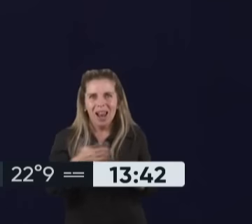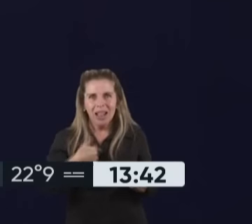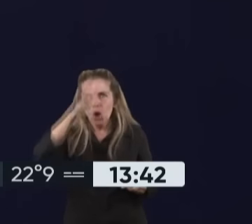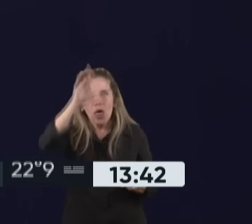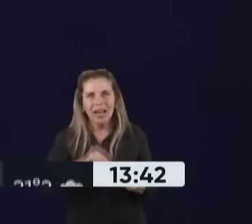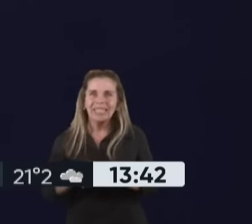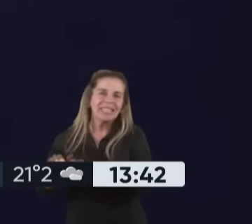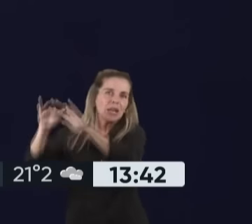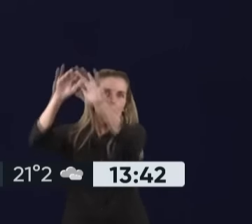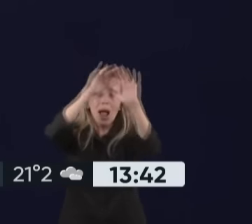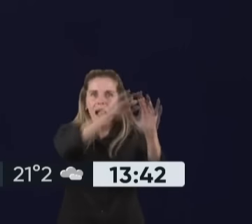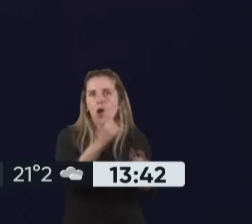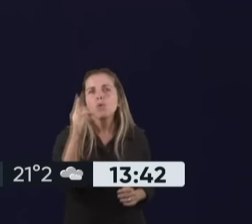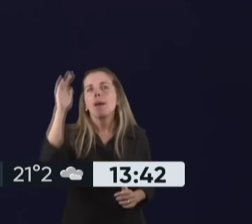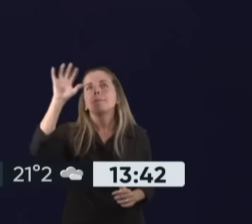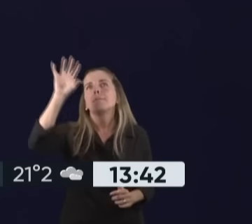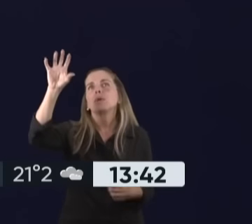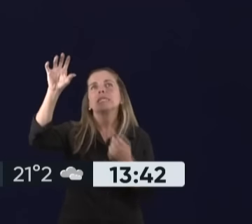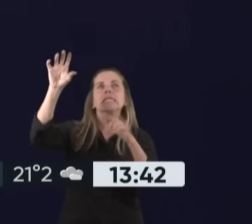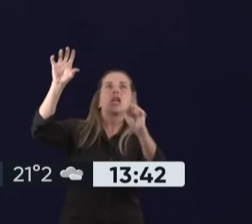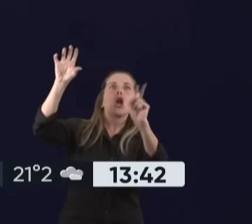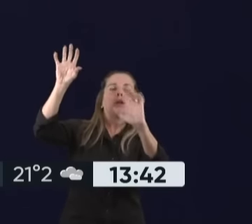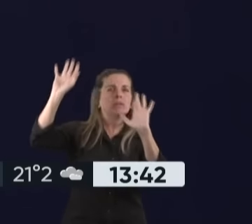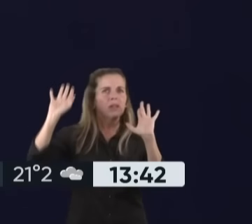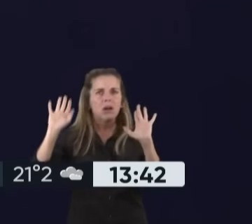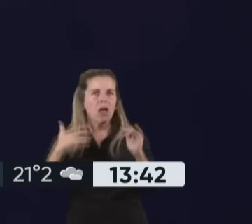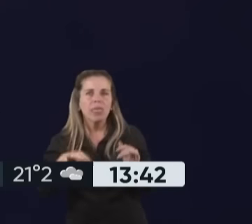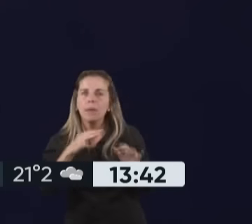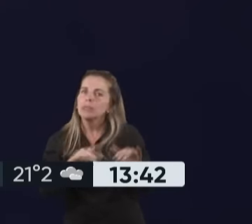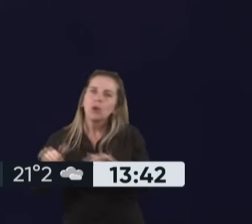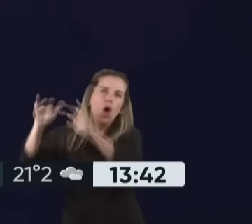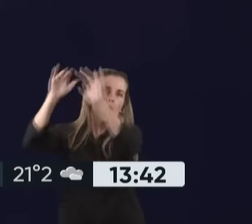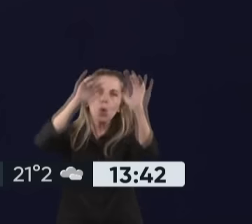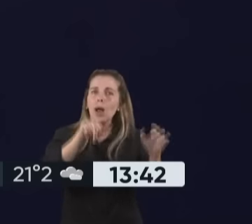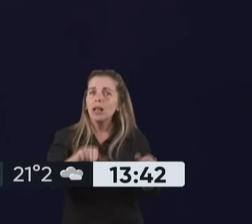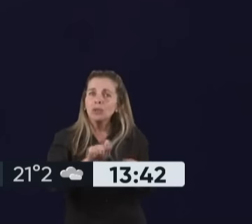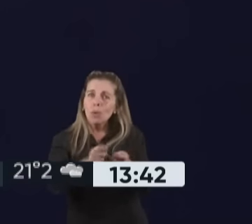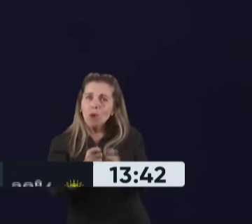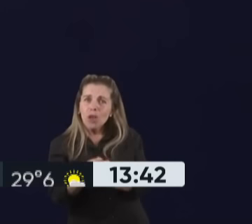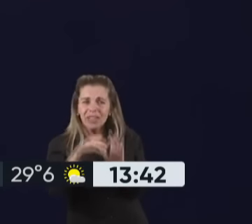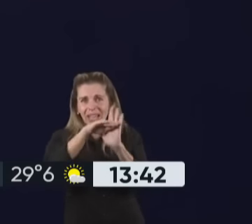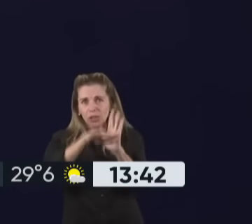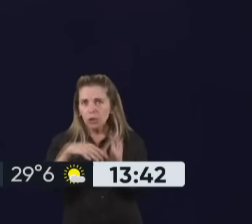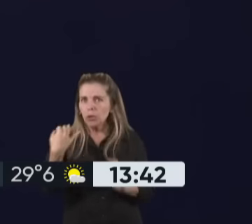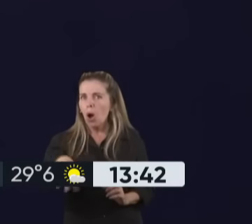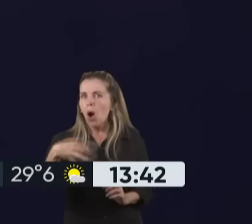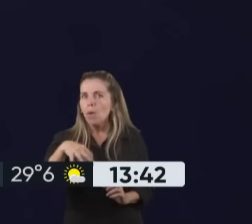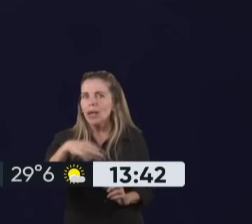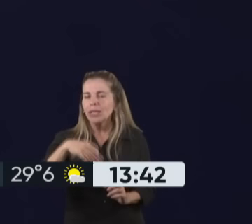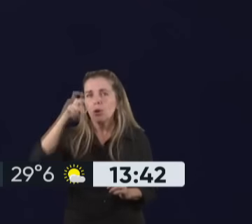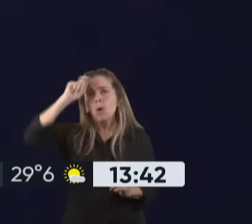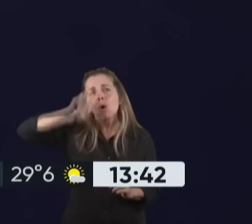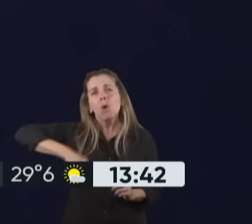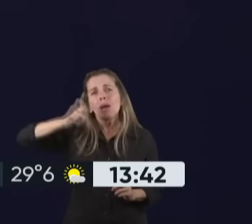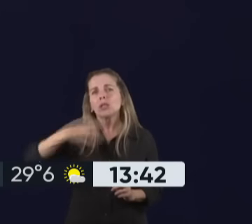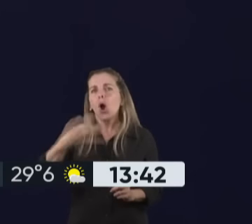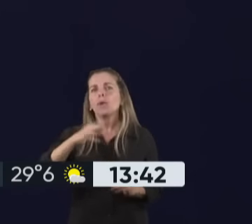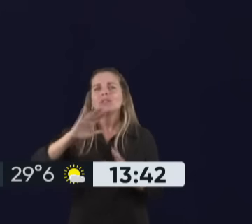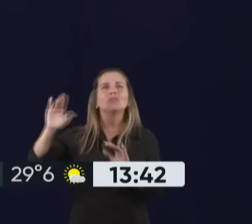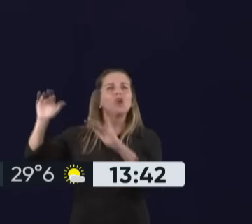por eso es que todos los cambios que estamos haciendo en el Código Penal son obligatorios para los jueces de todo el país, sean